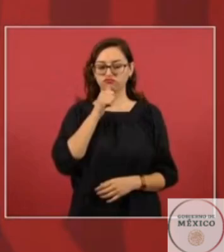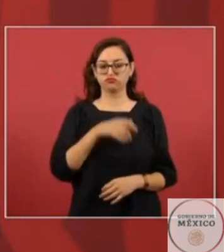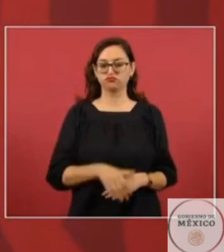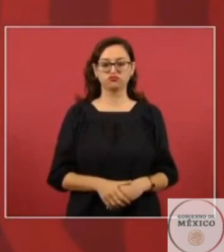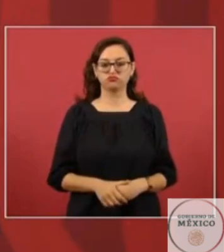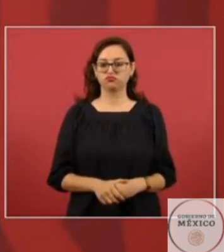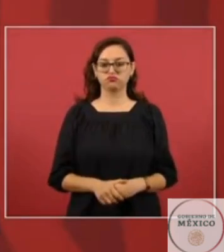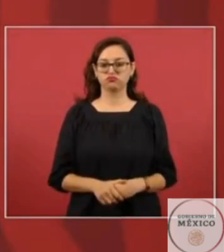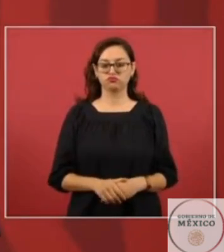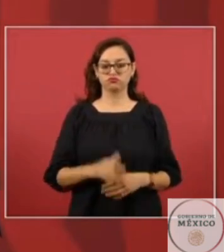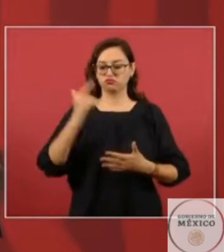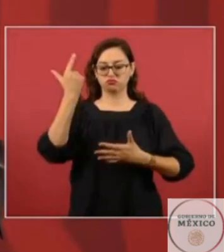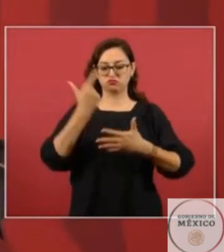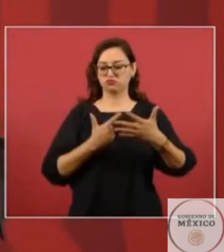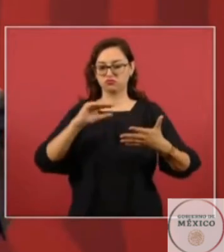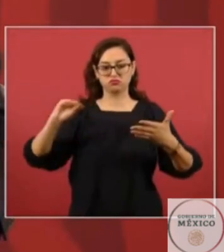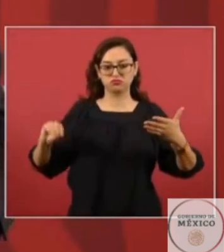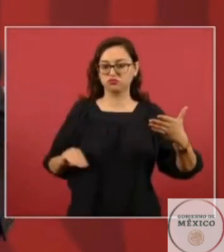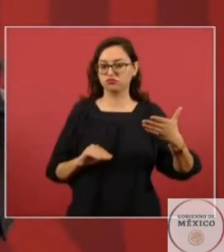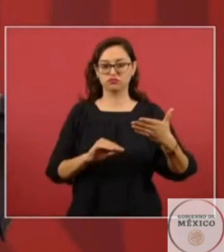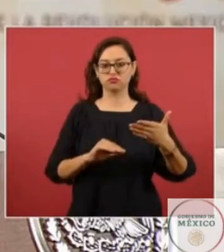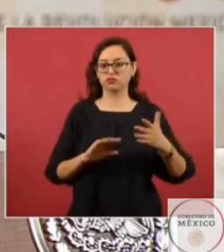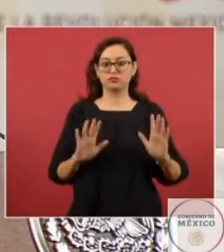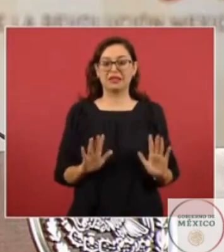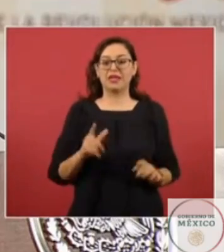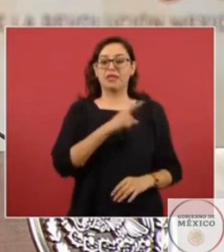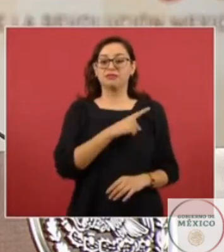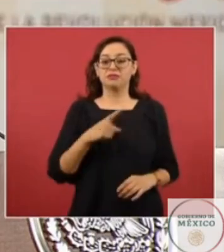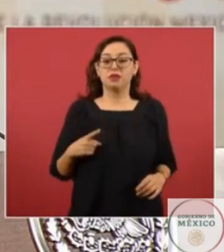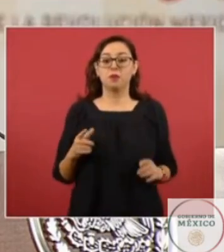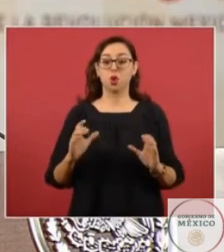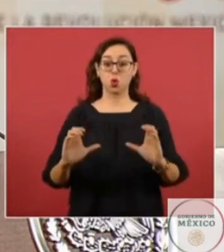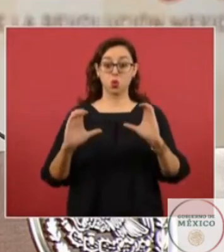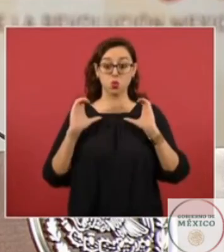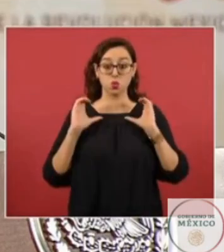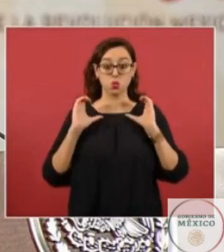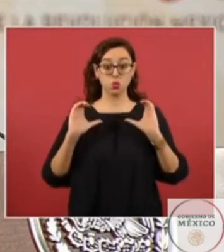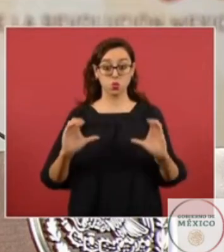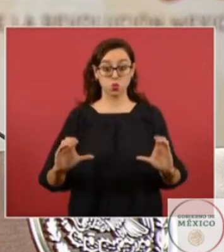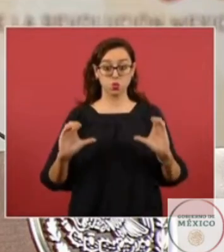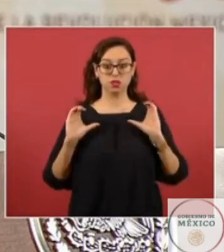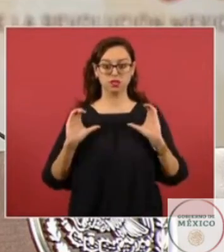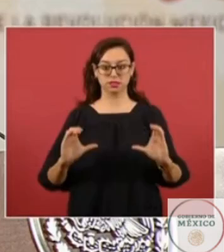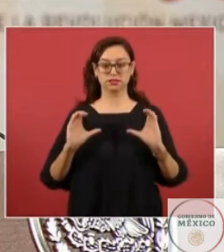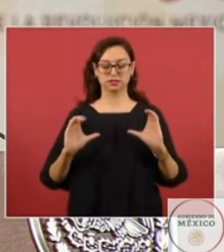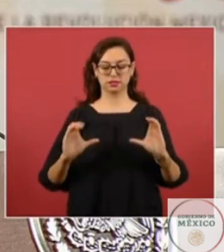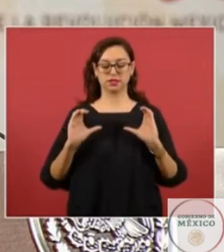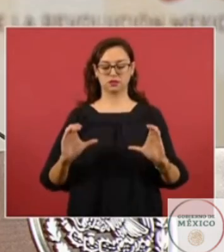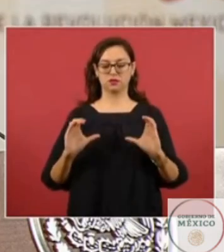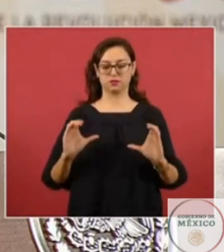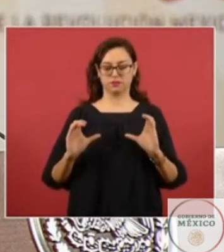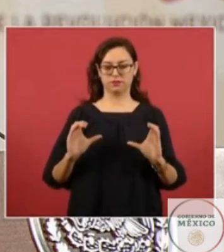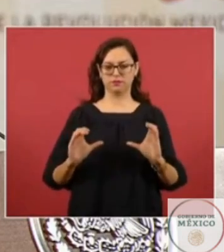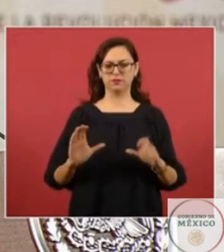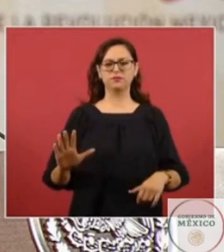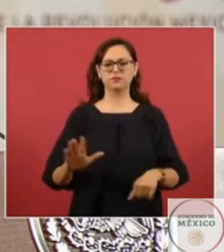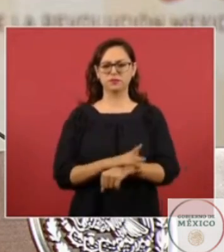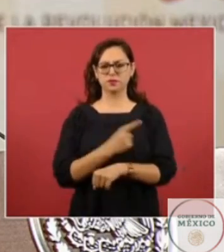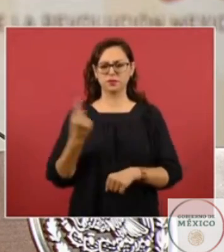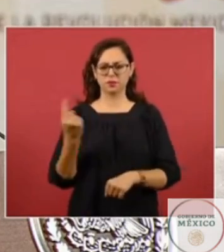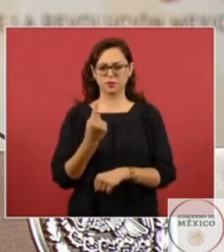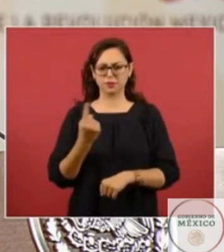convenio que ha firmado por México en el seno de la ONU para bloquear personas